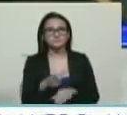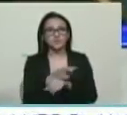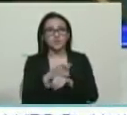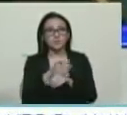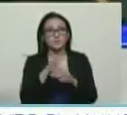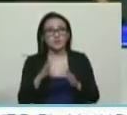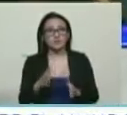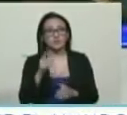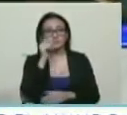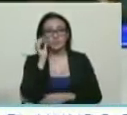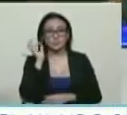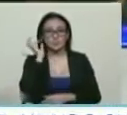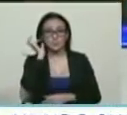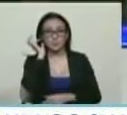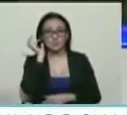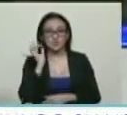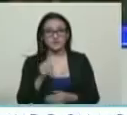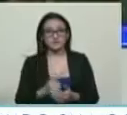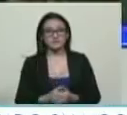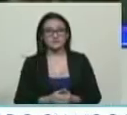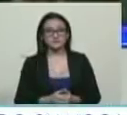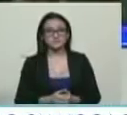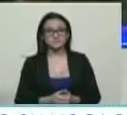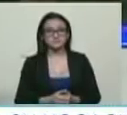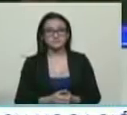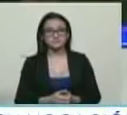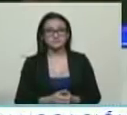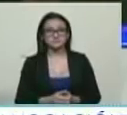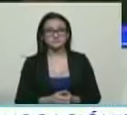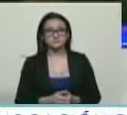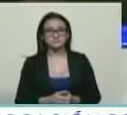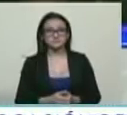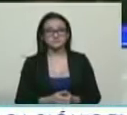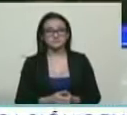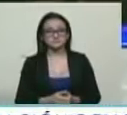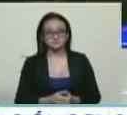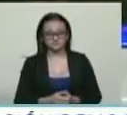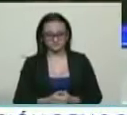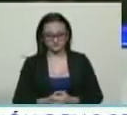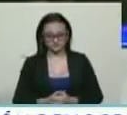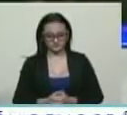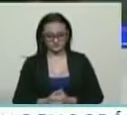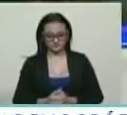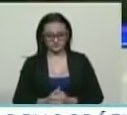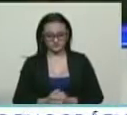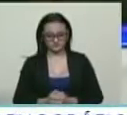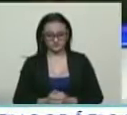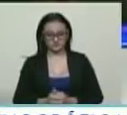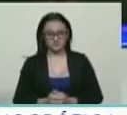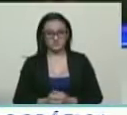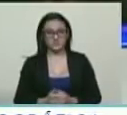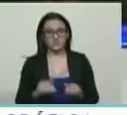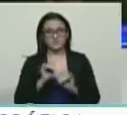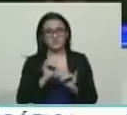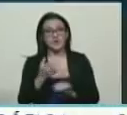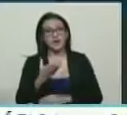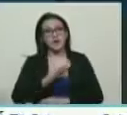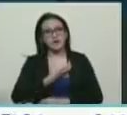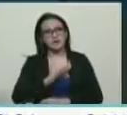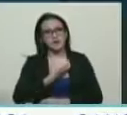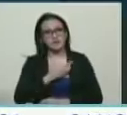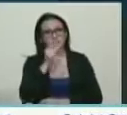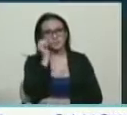Gobernadores, gobernadoras, legisladores, legisladoras, ¿verdad? Luego